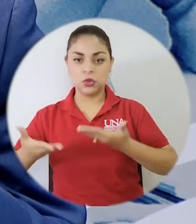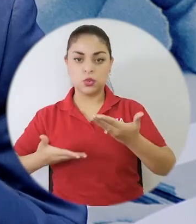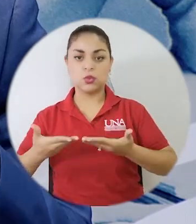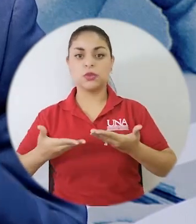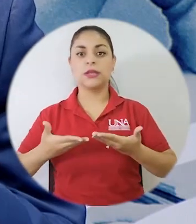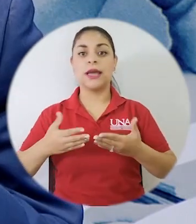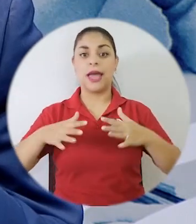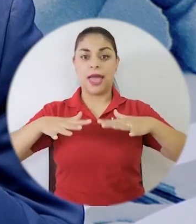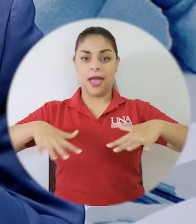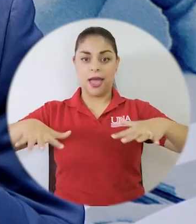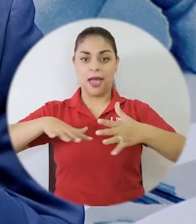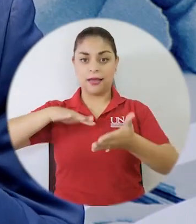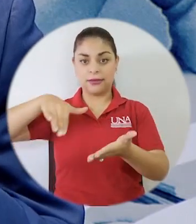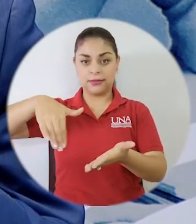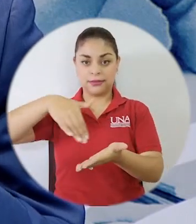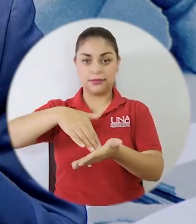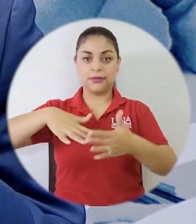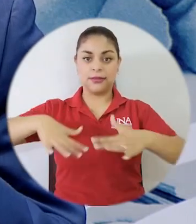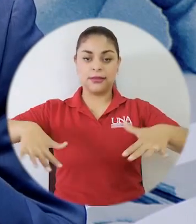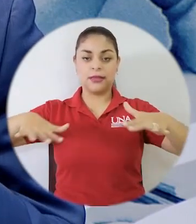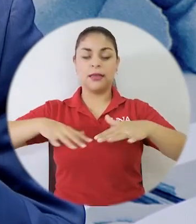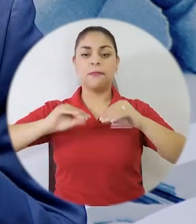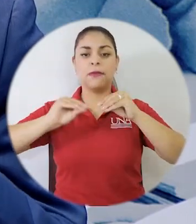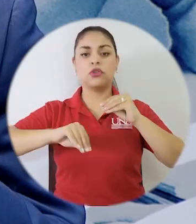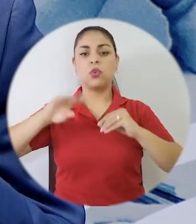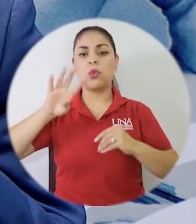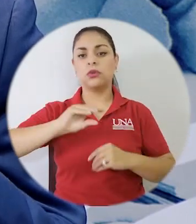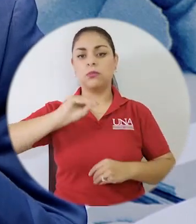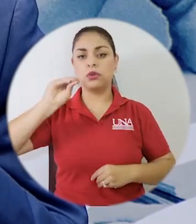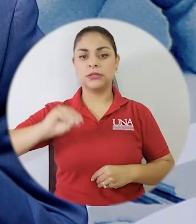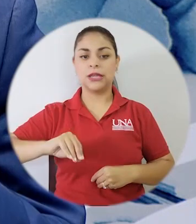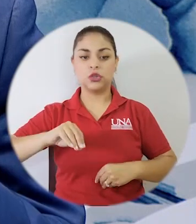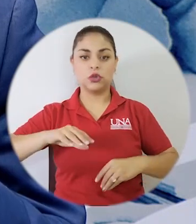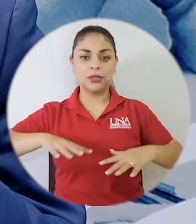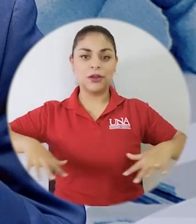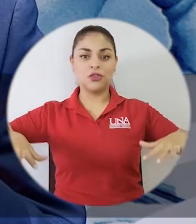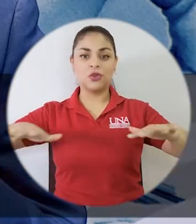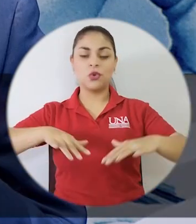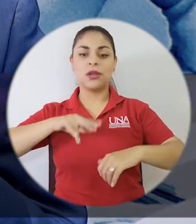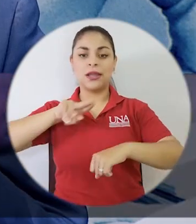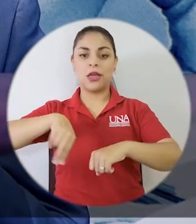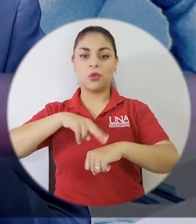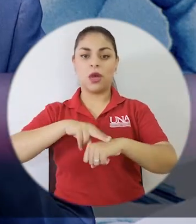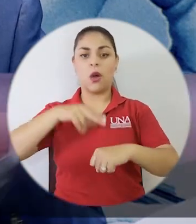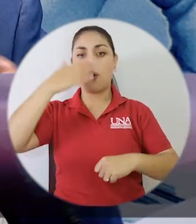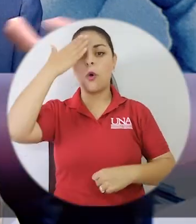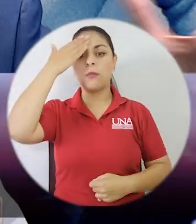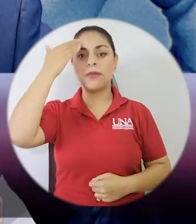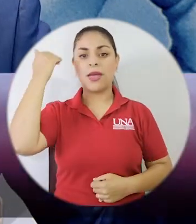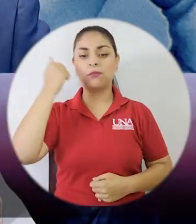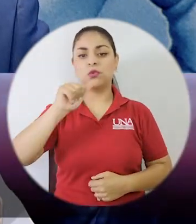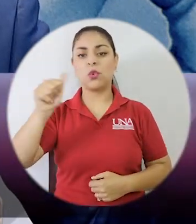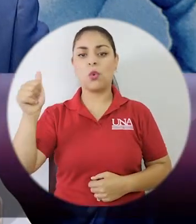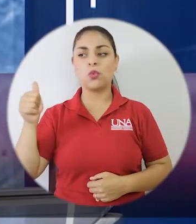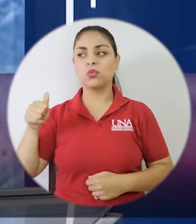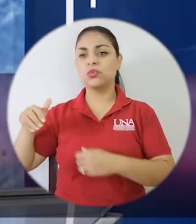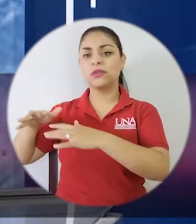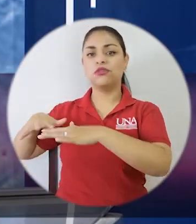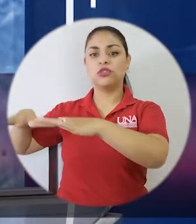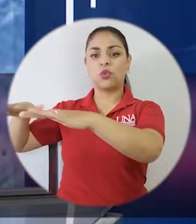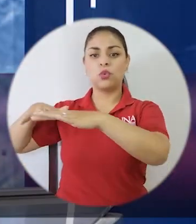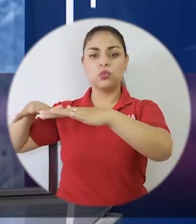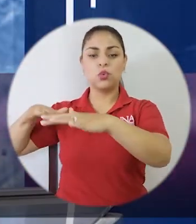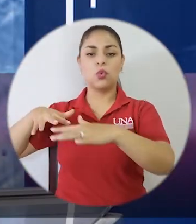mayor calidad en el gran área metropolitana, menos de un 4% del territorio nacional. Nos olvidamos de los